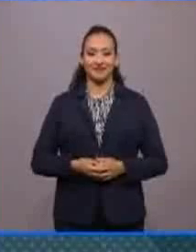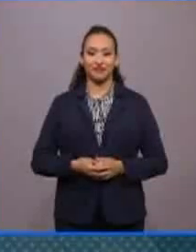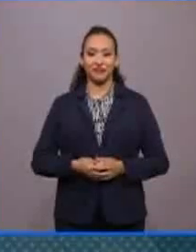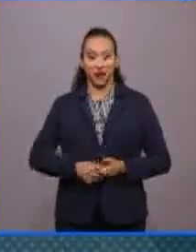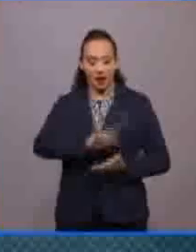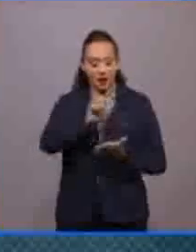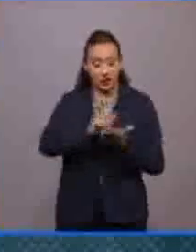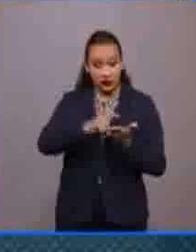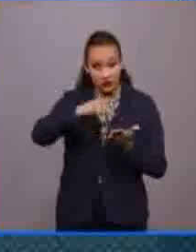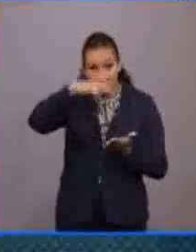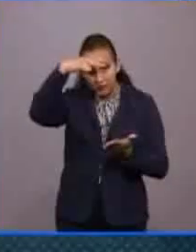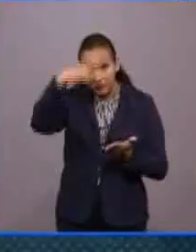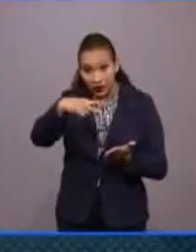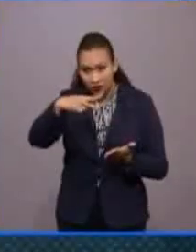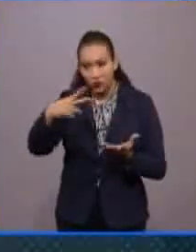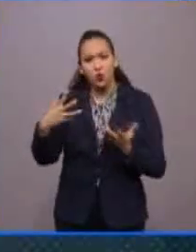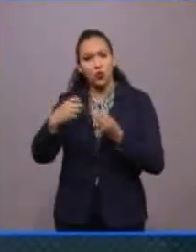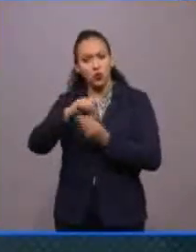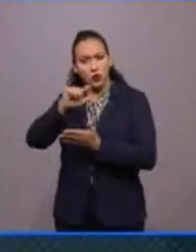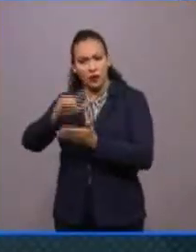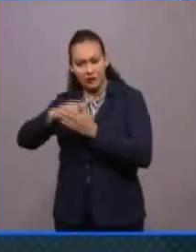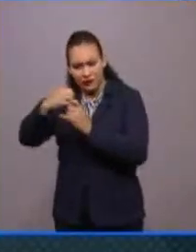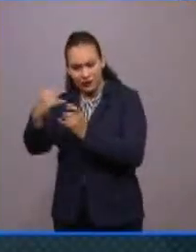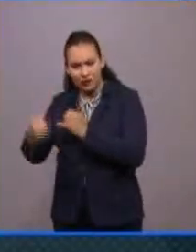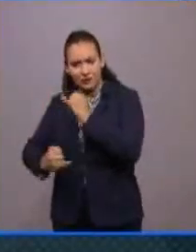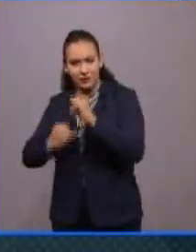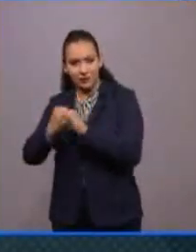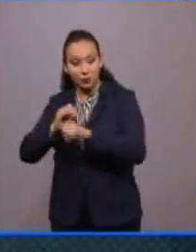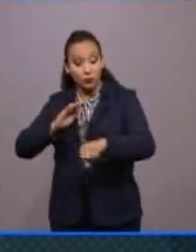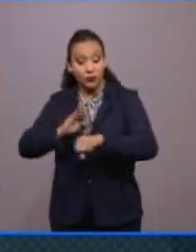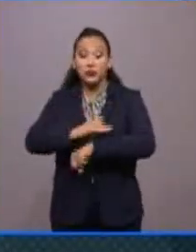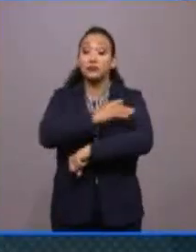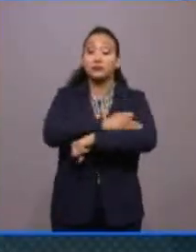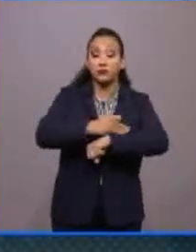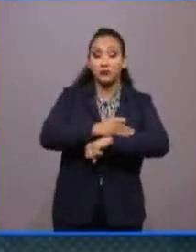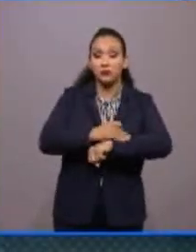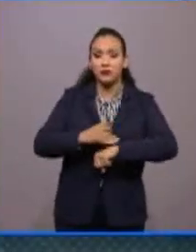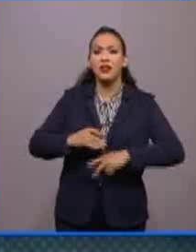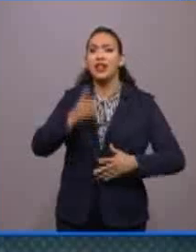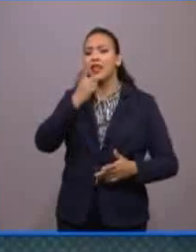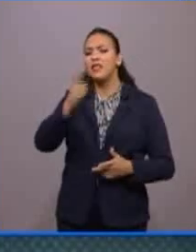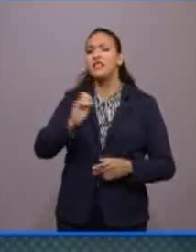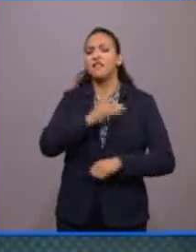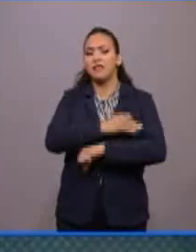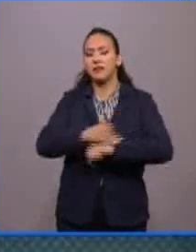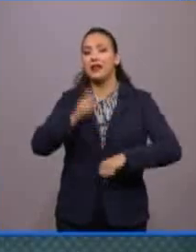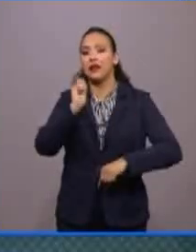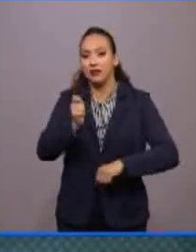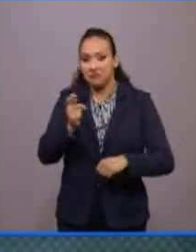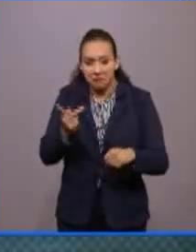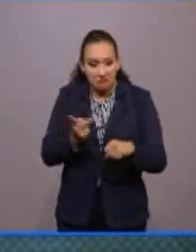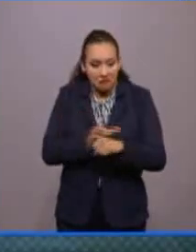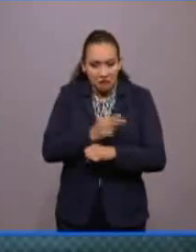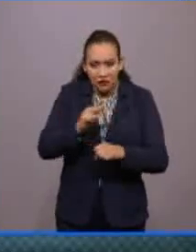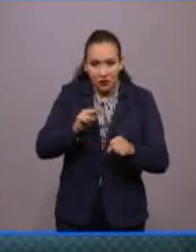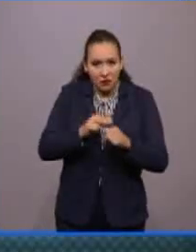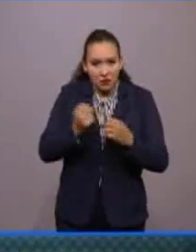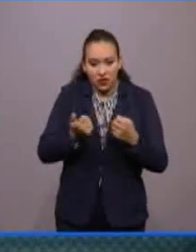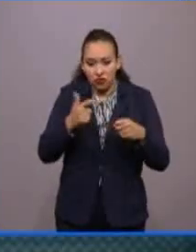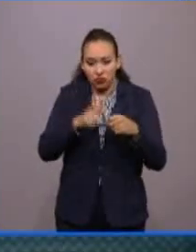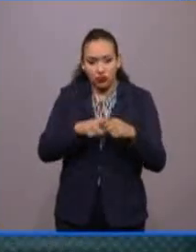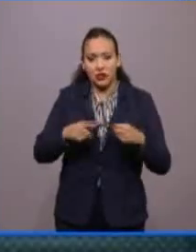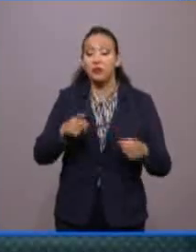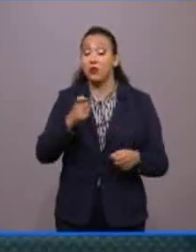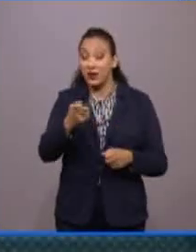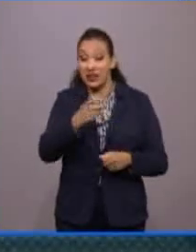Las leyes mexicanas y tratados internacionales tutelan a la familia y la entienden como realidad social, por lo que su protección debe cubrir todas sus